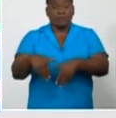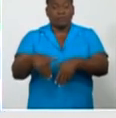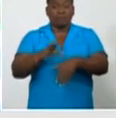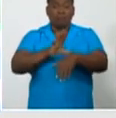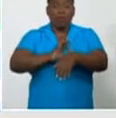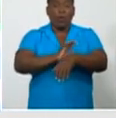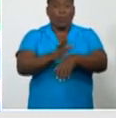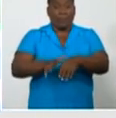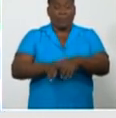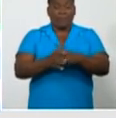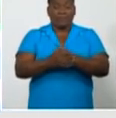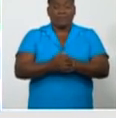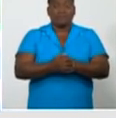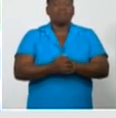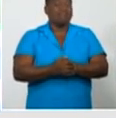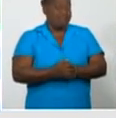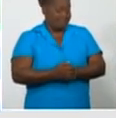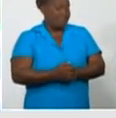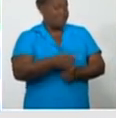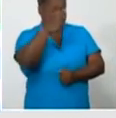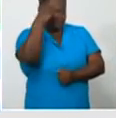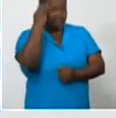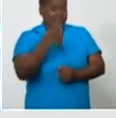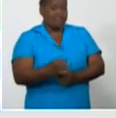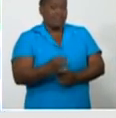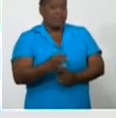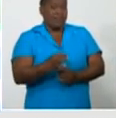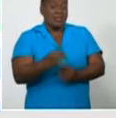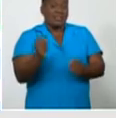realmente es alarmante la situación.